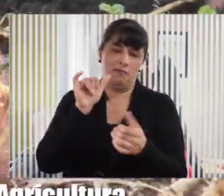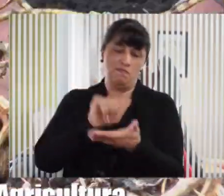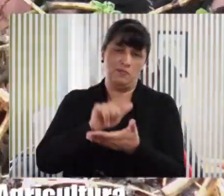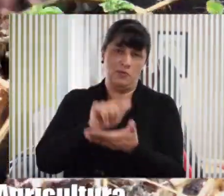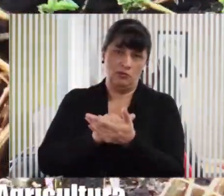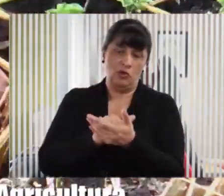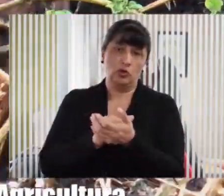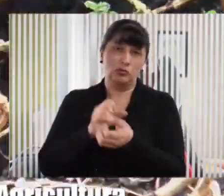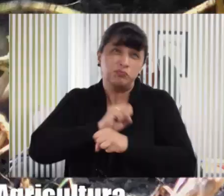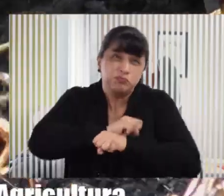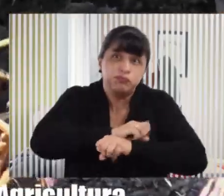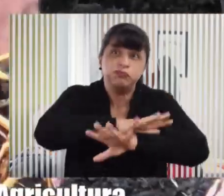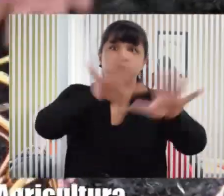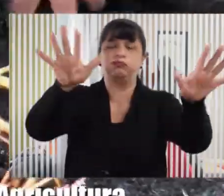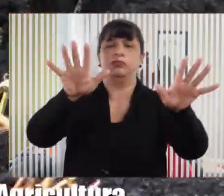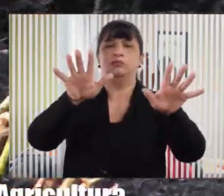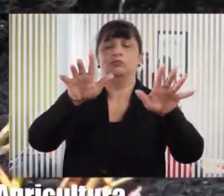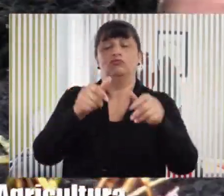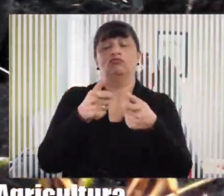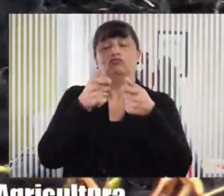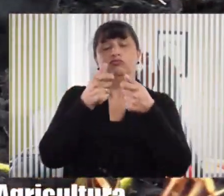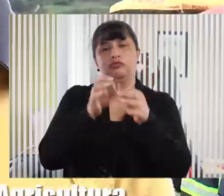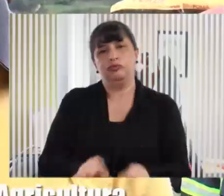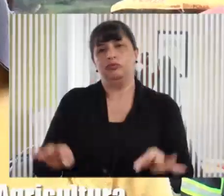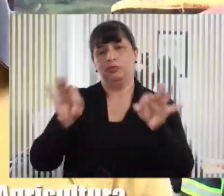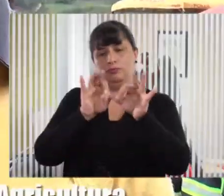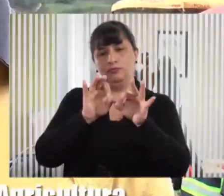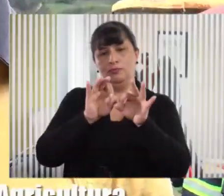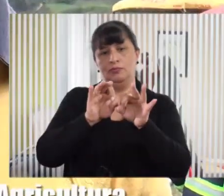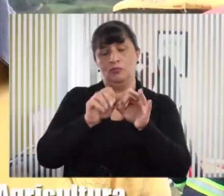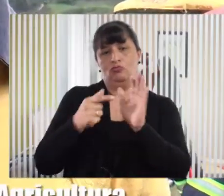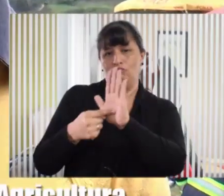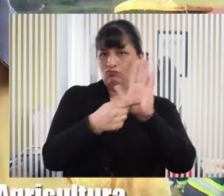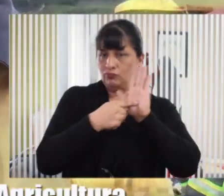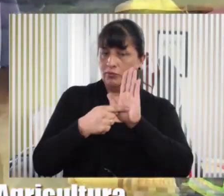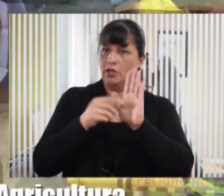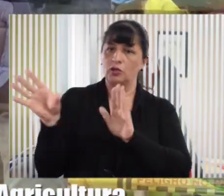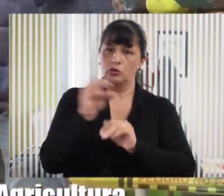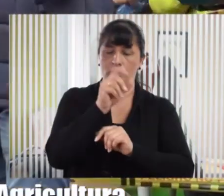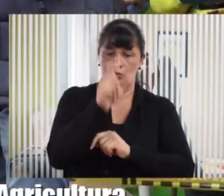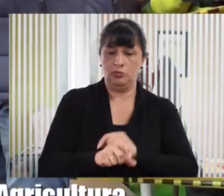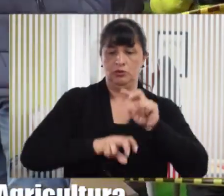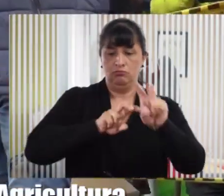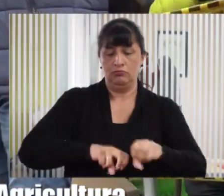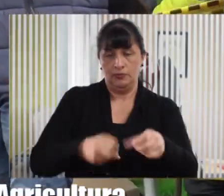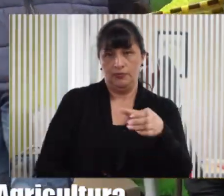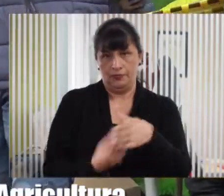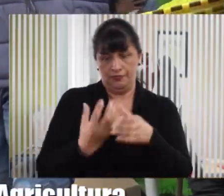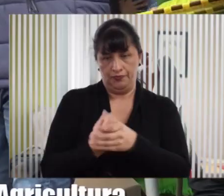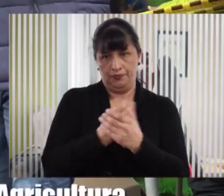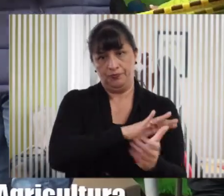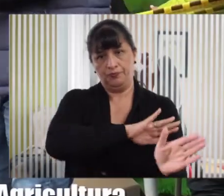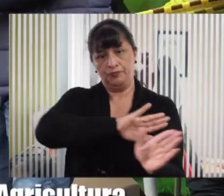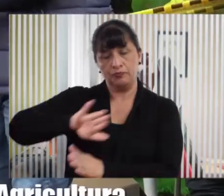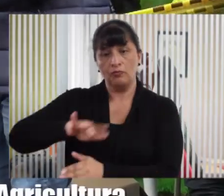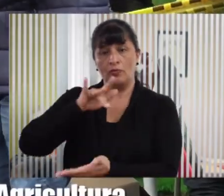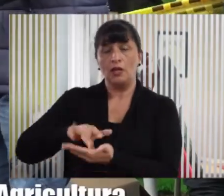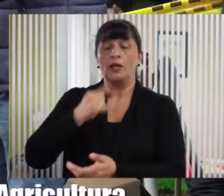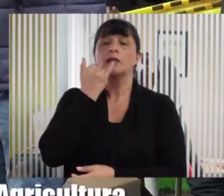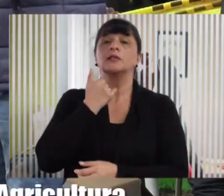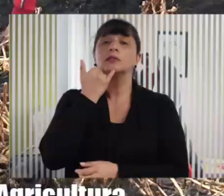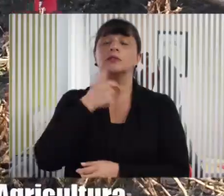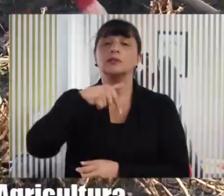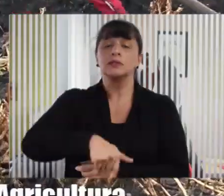Queremos replicarlo porque este es un evento representativo para todos los productores de papa. Durante la jornada, la participación de cibateños